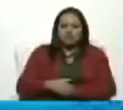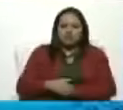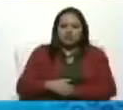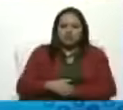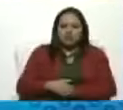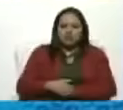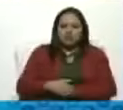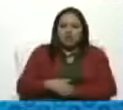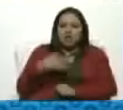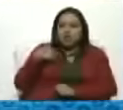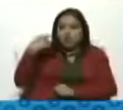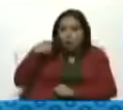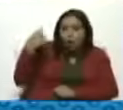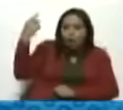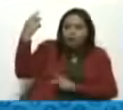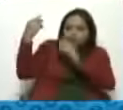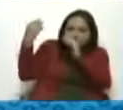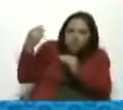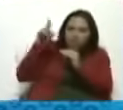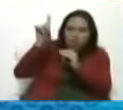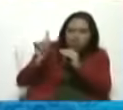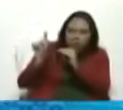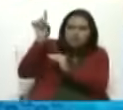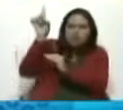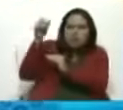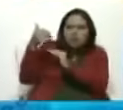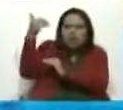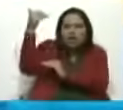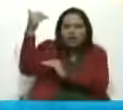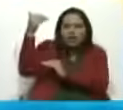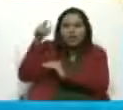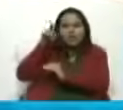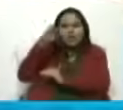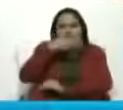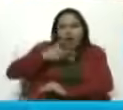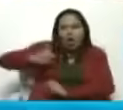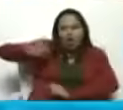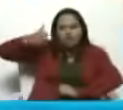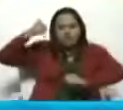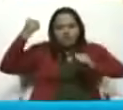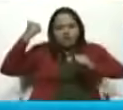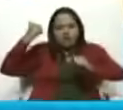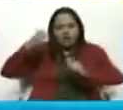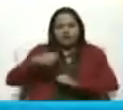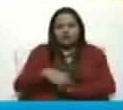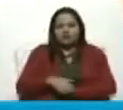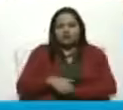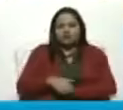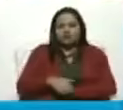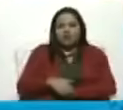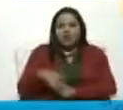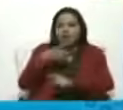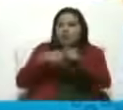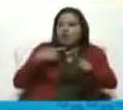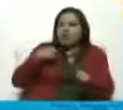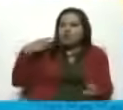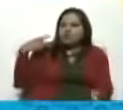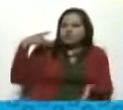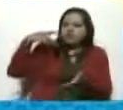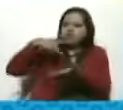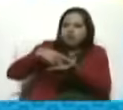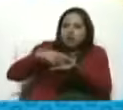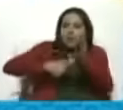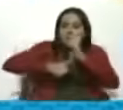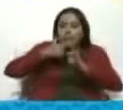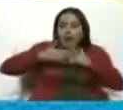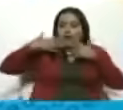podrás duplicar mi tamaño y podrás tener las mejores armas, pero yo vengo con el poder más